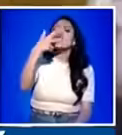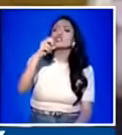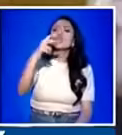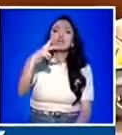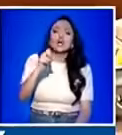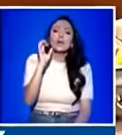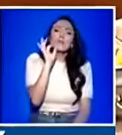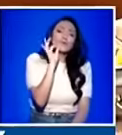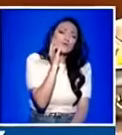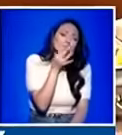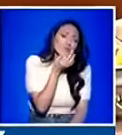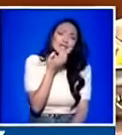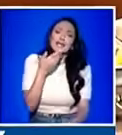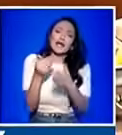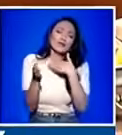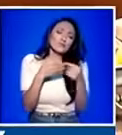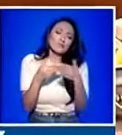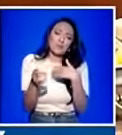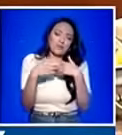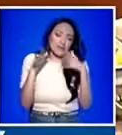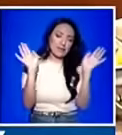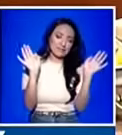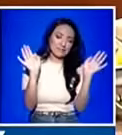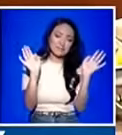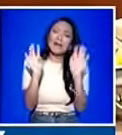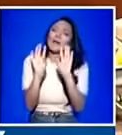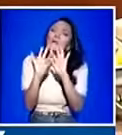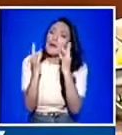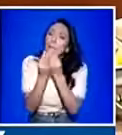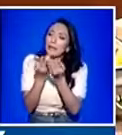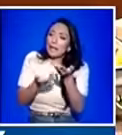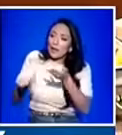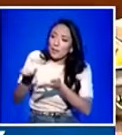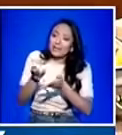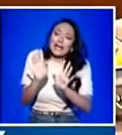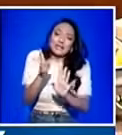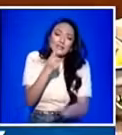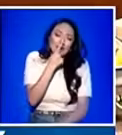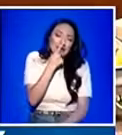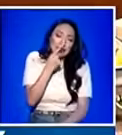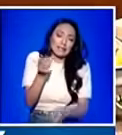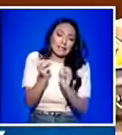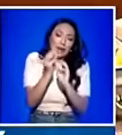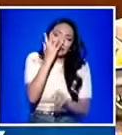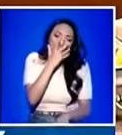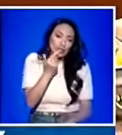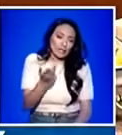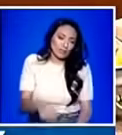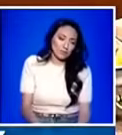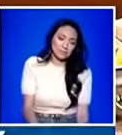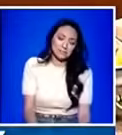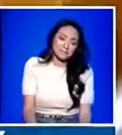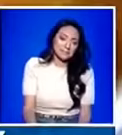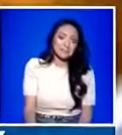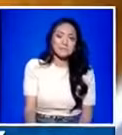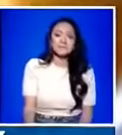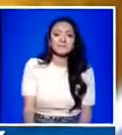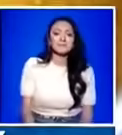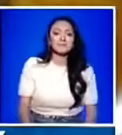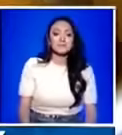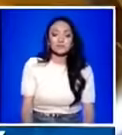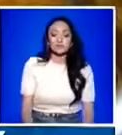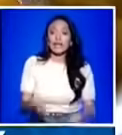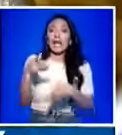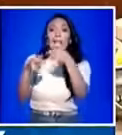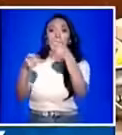pero es muy rica y más el compartir de la fanesca. Eso es lo más bonito de todo este tiempo. La crema de